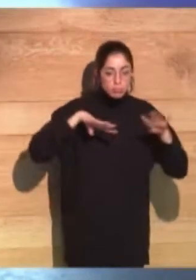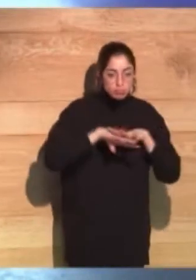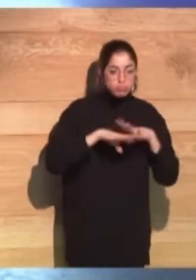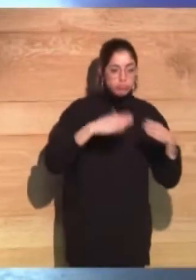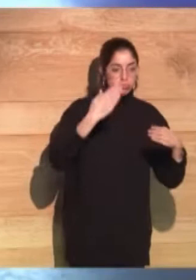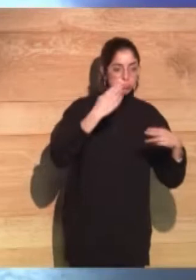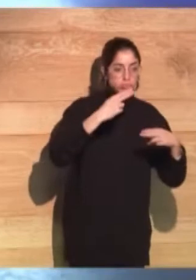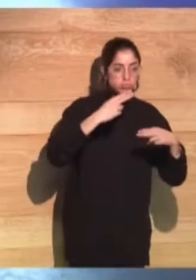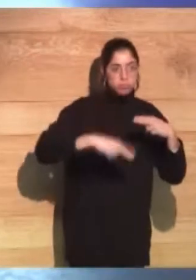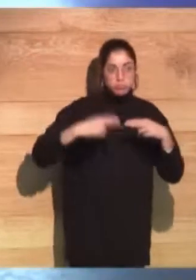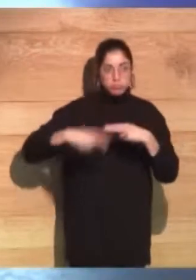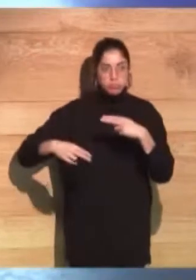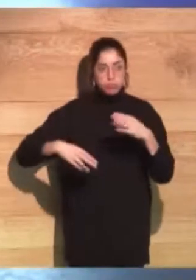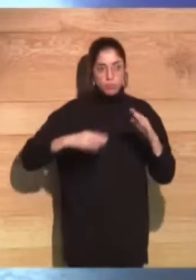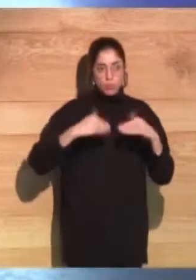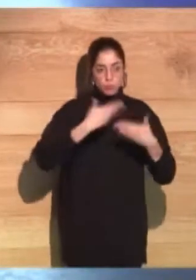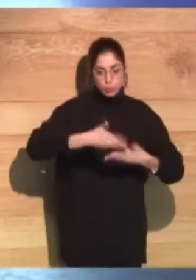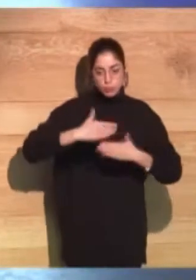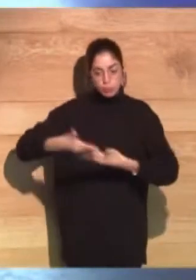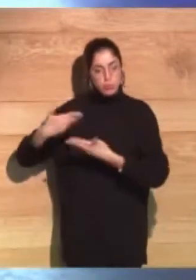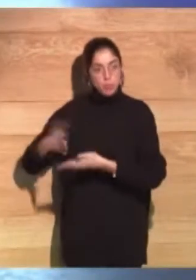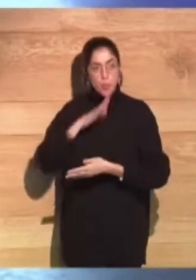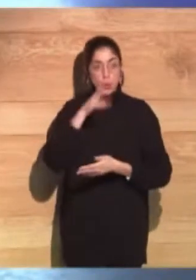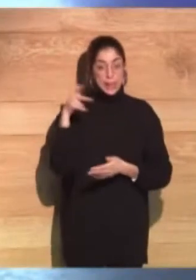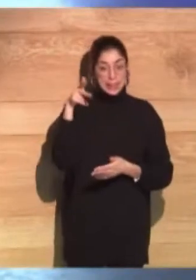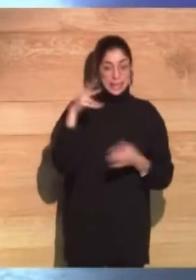transfronteriza, porque los derechos son los mismos, nuestros